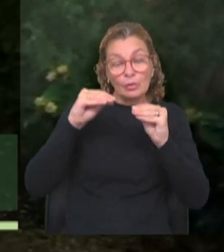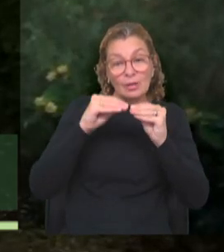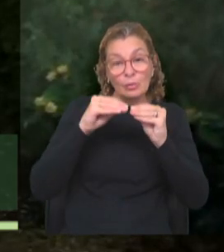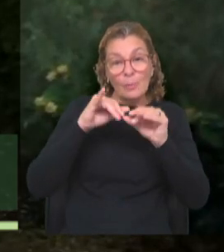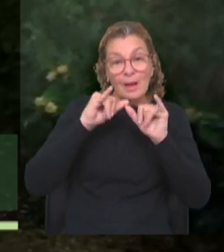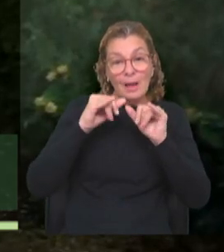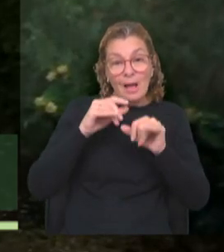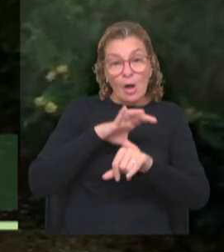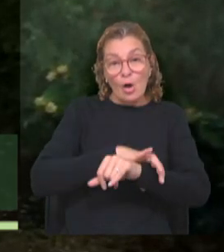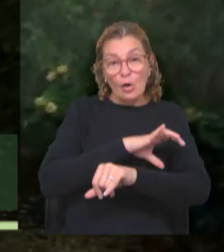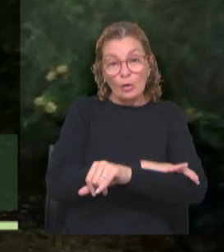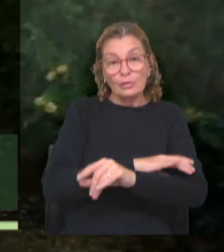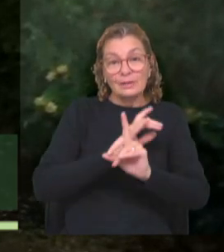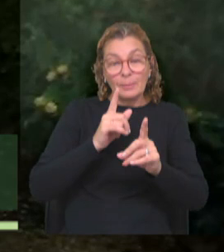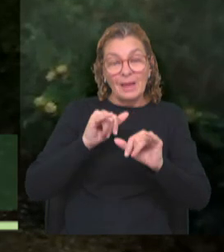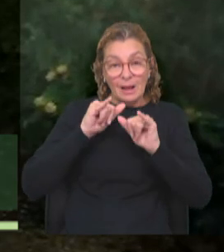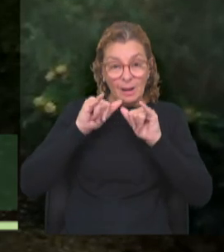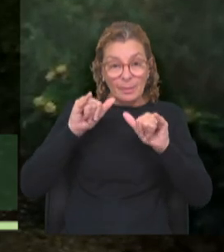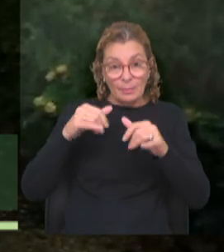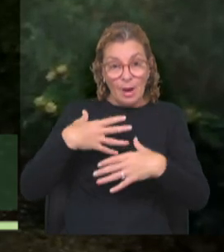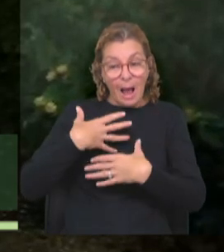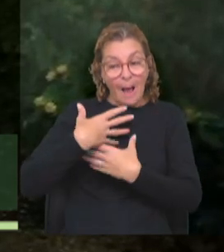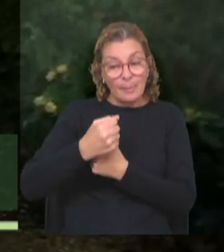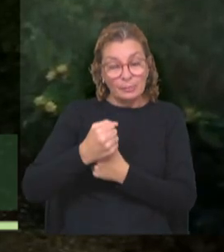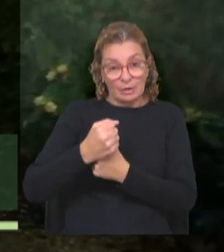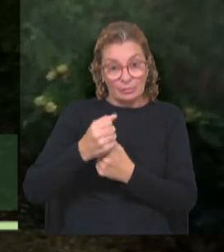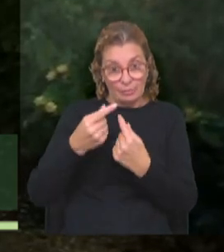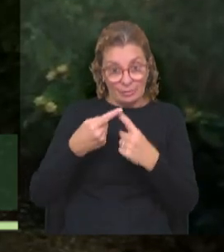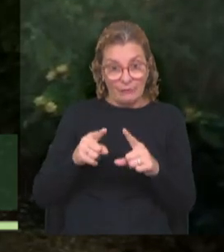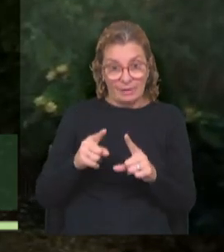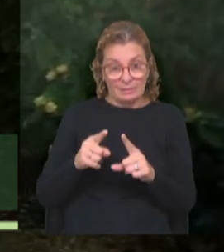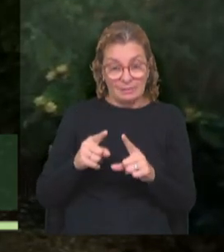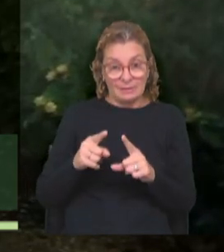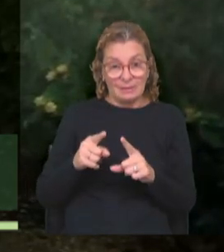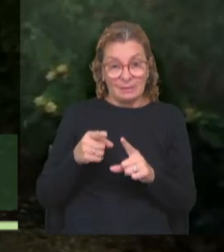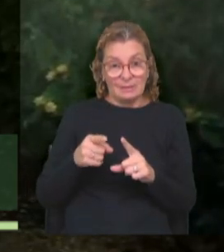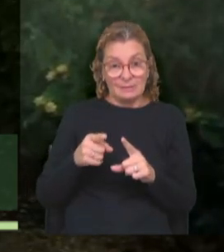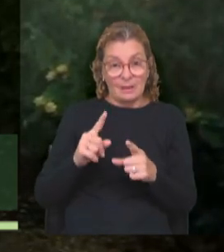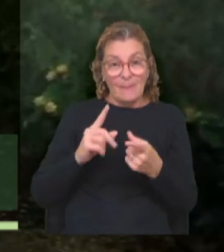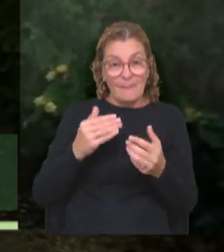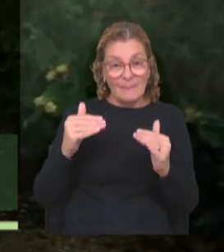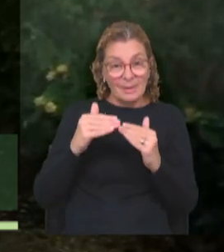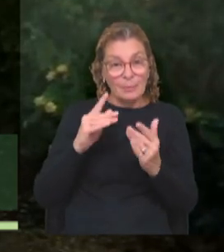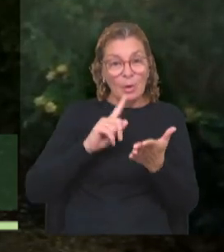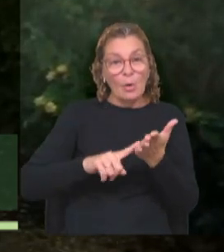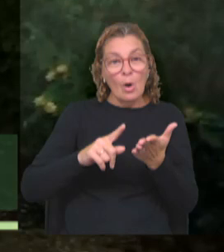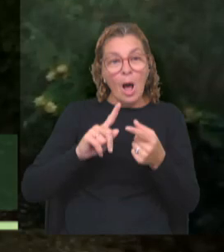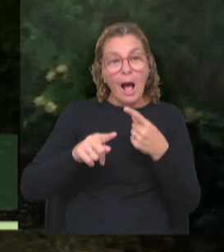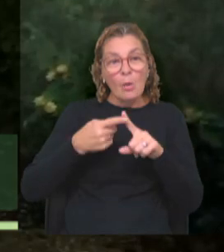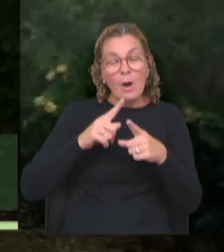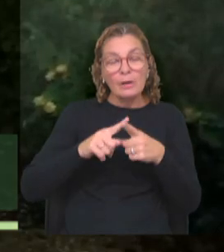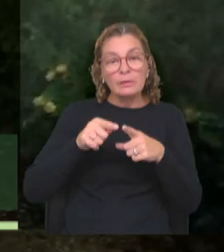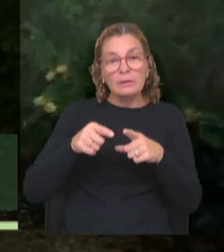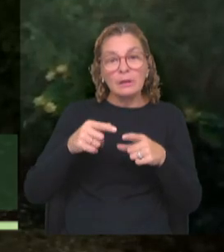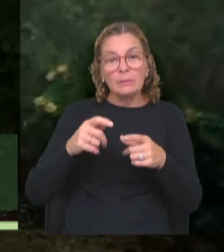de Yamandú Orsi, sino que hace su propia campaña apoyando a Yamandú Orsi. En este mismo acuerdo también se mencionaba, entre otras